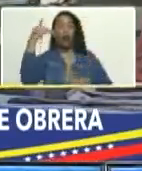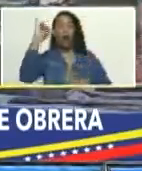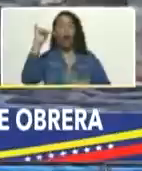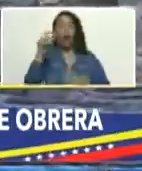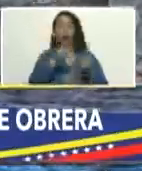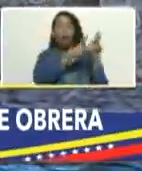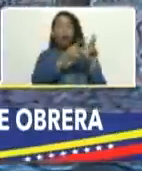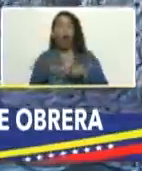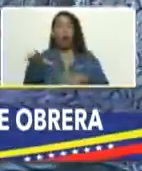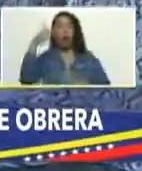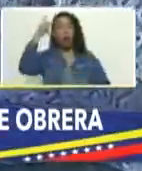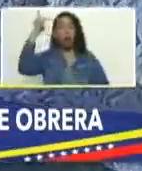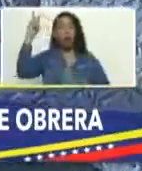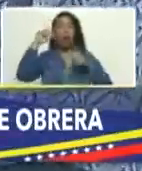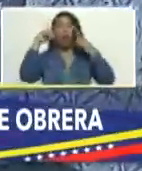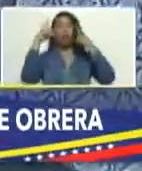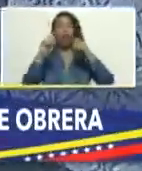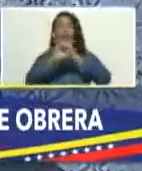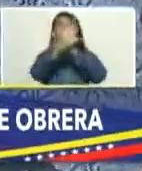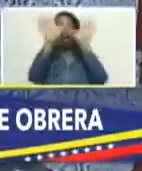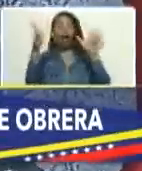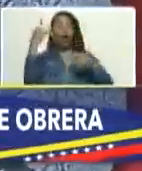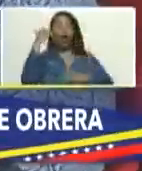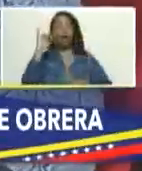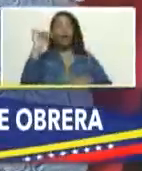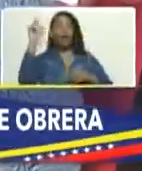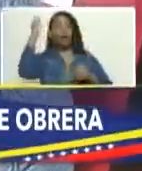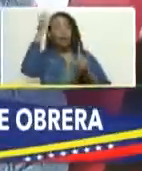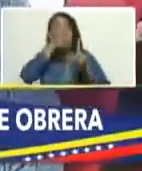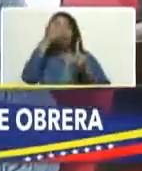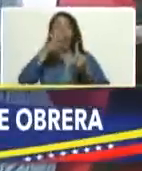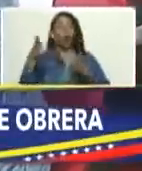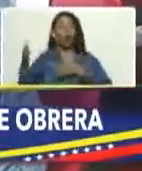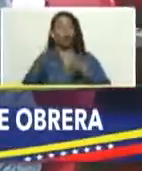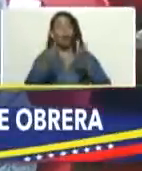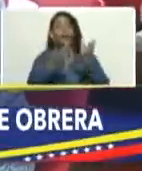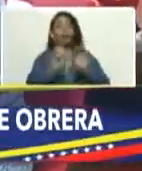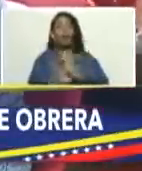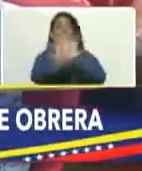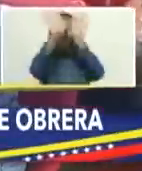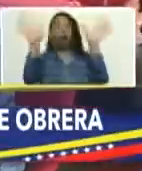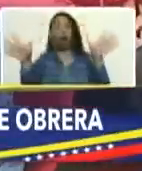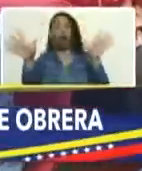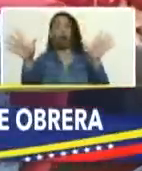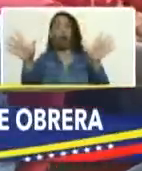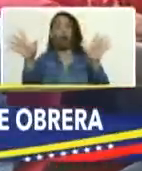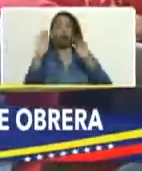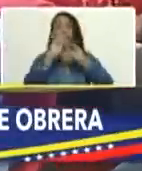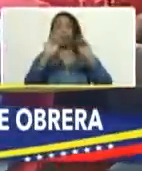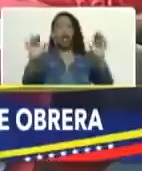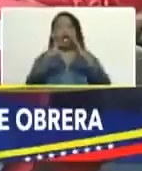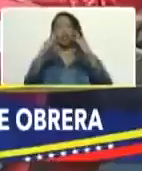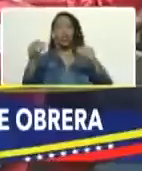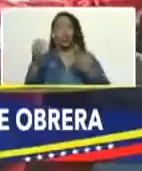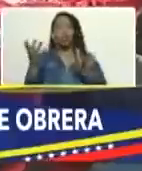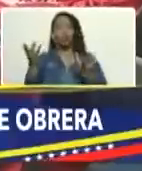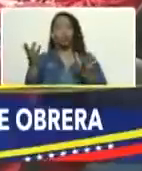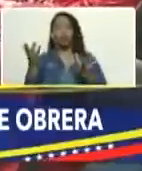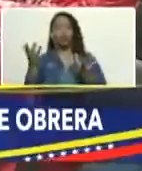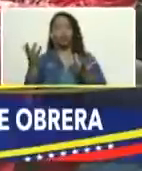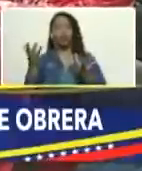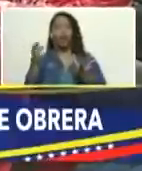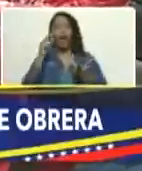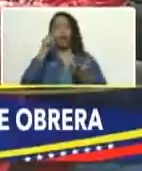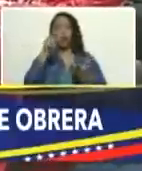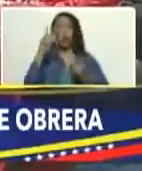programas pedagógicos claros, tienen los programas de formación y las carreras claras. Cítalos a todos, Gabriela, y te